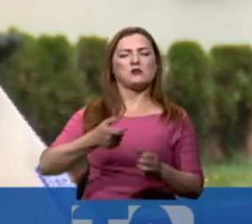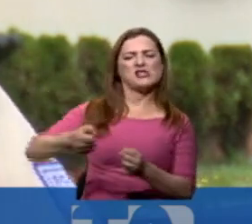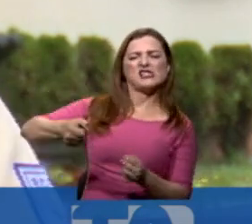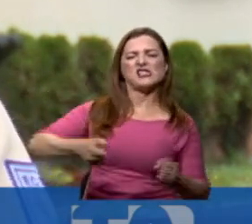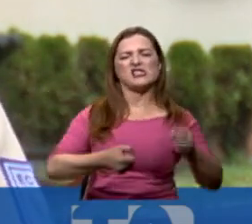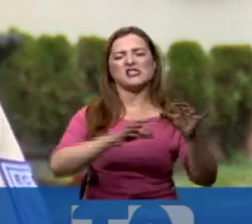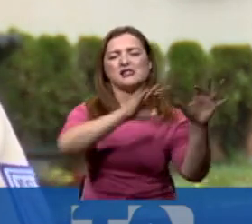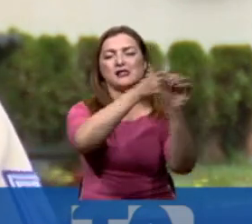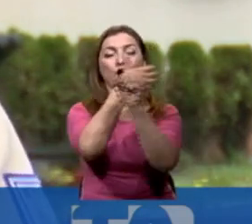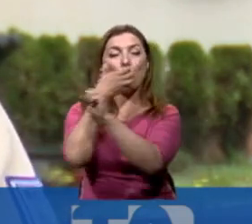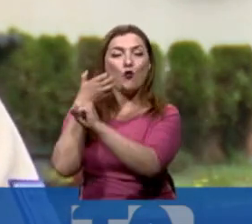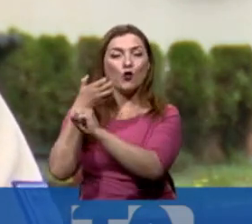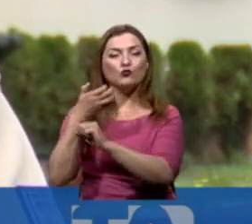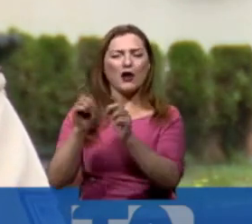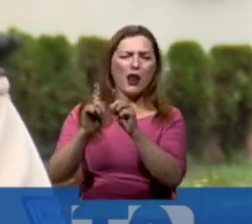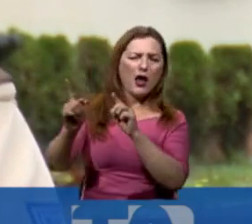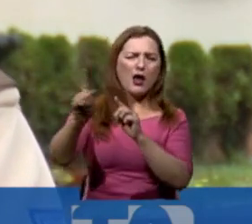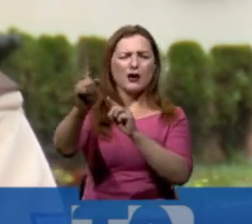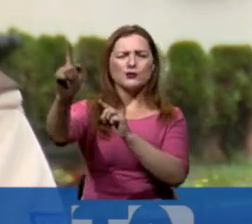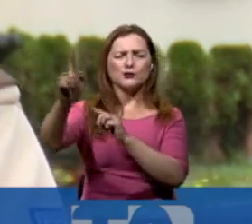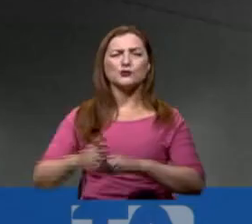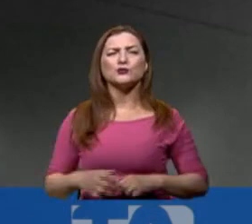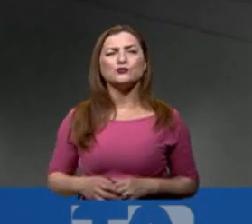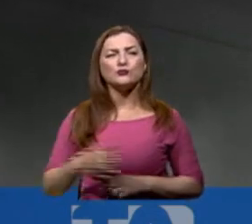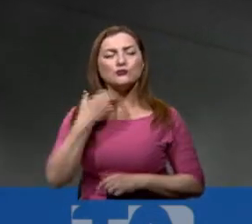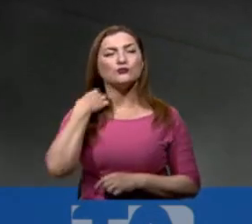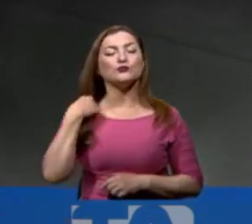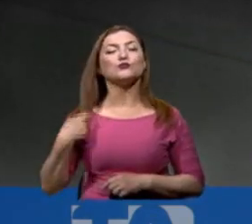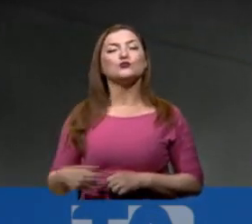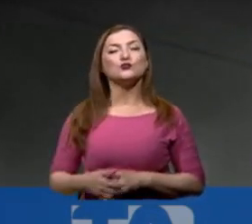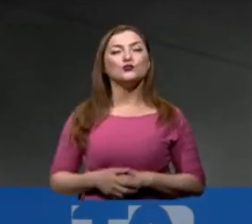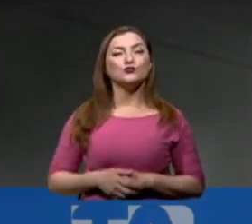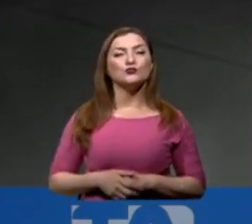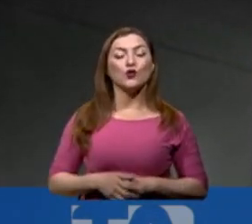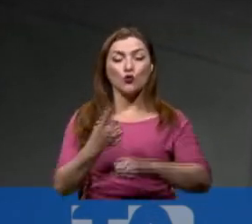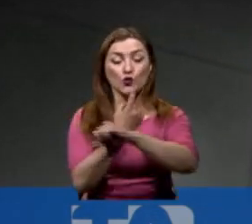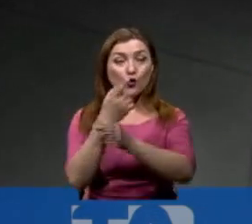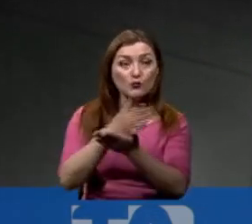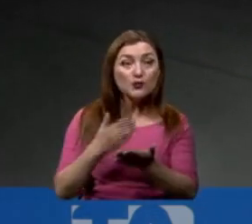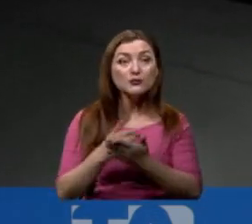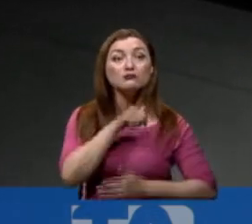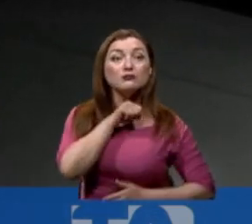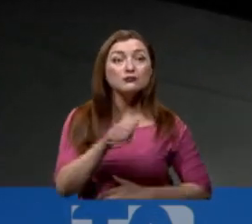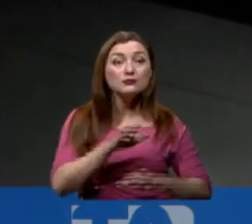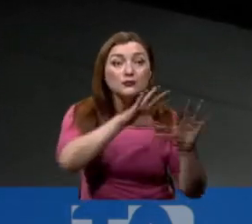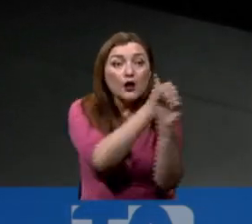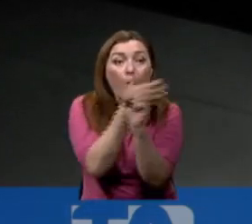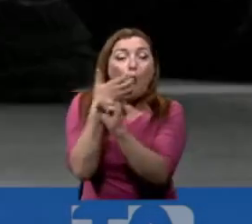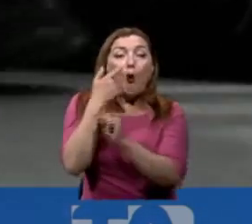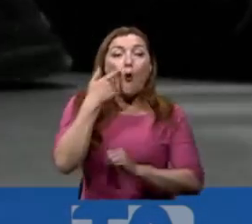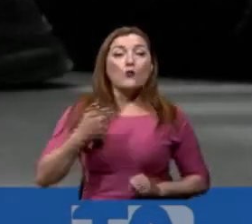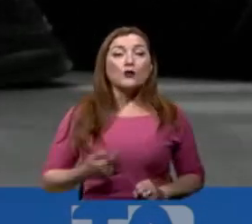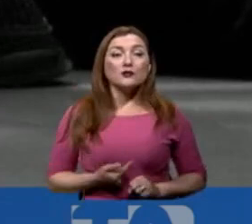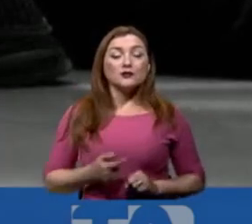poco alejadas de la ciudadanía. Durante aproximadamente hora y media, los delincuentes retuvieron al